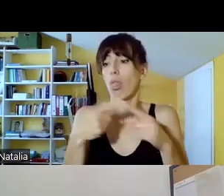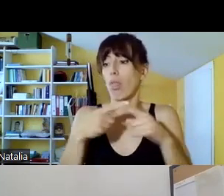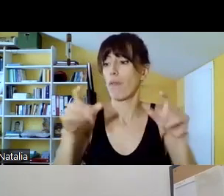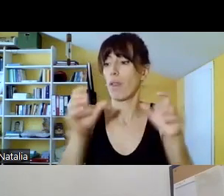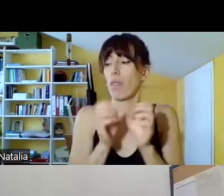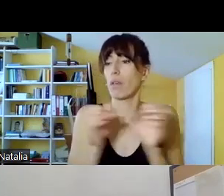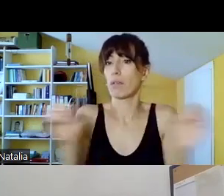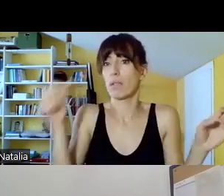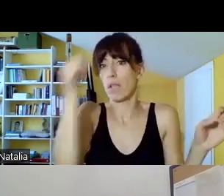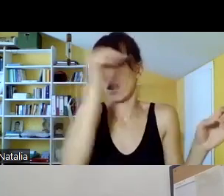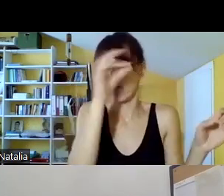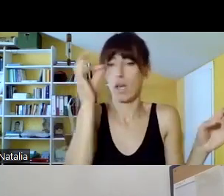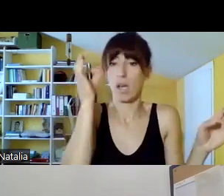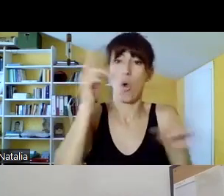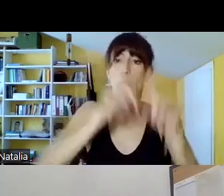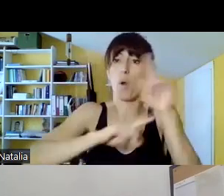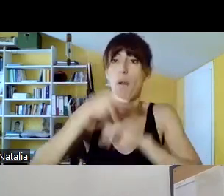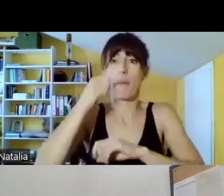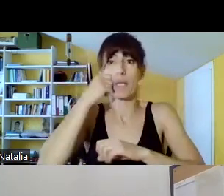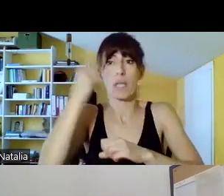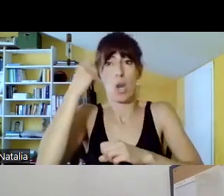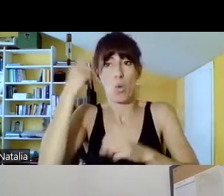identificación de los problemas de salud mental.